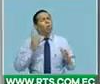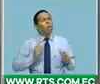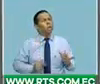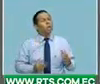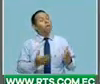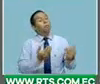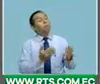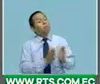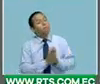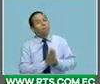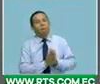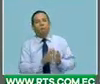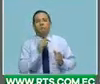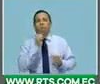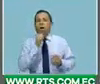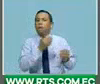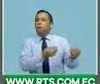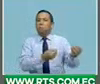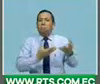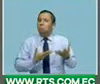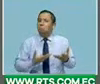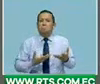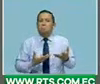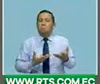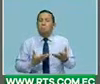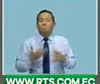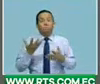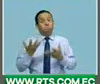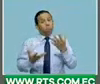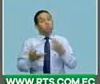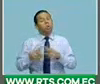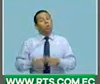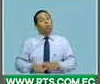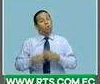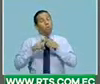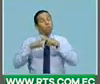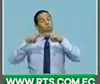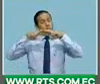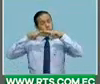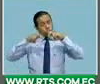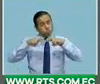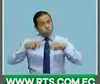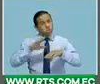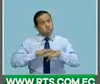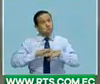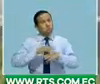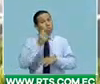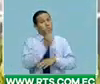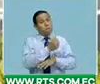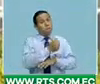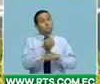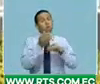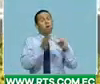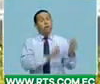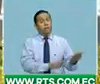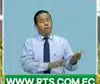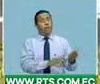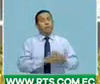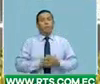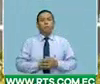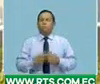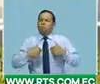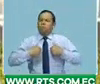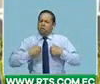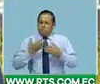hecho que podría derivar en la apertura de una instrucción fiscal por presunto homicidio culposo. Mi hija, de un rato a otro, ella no